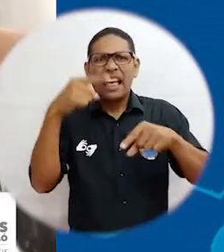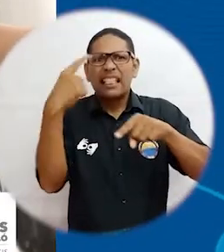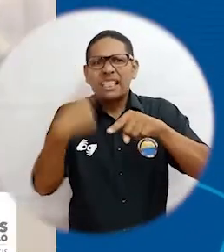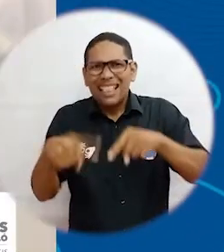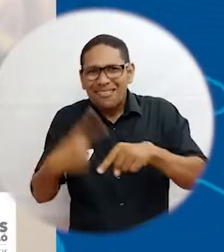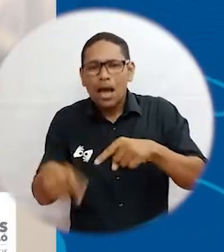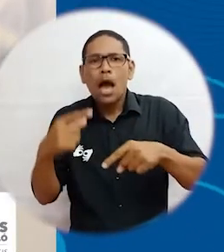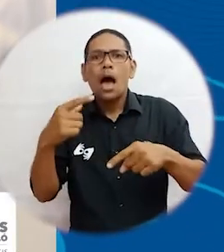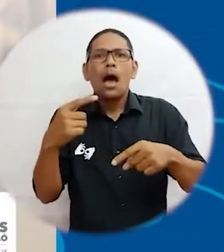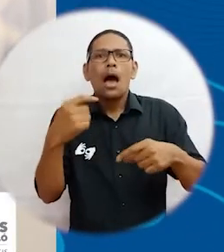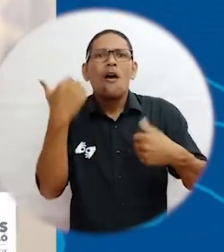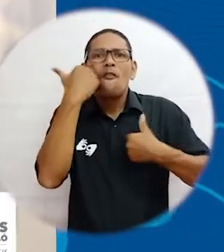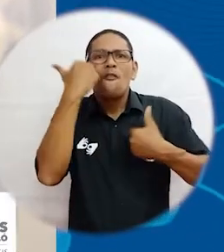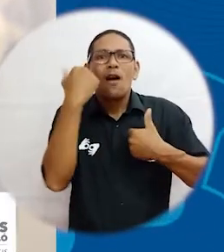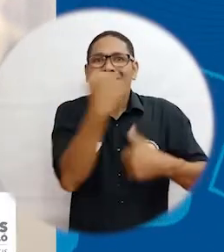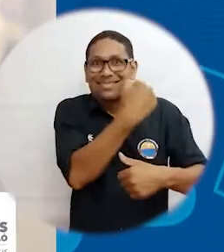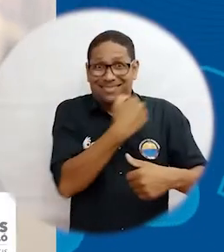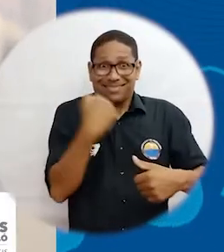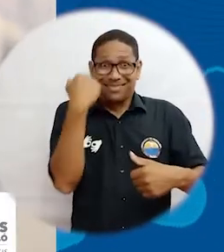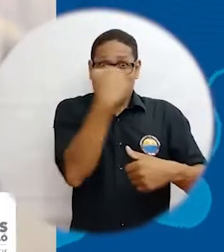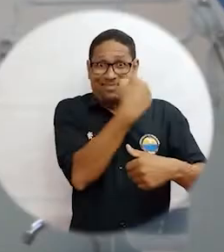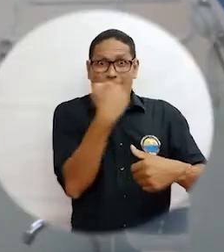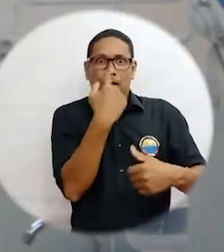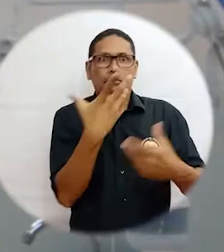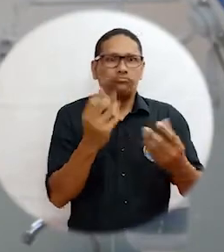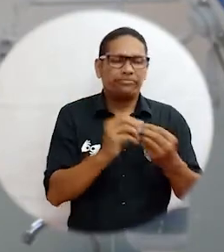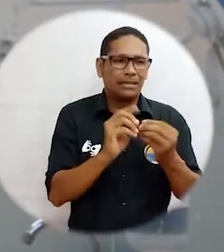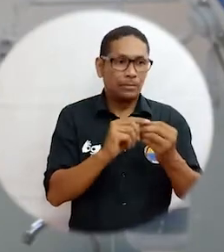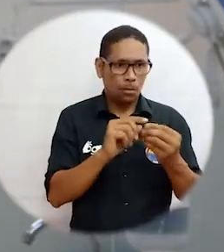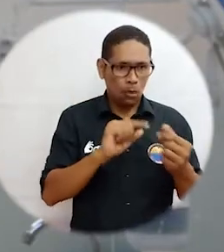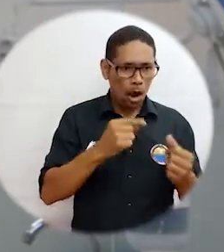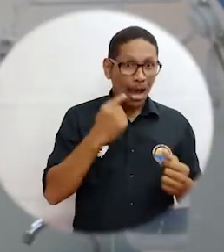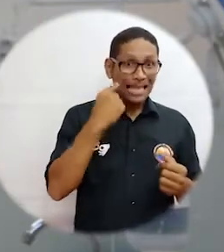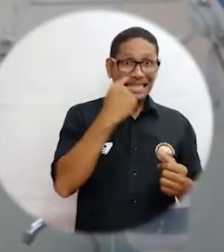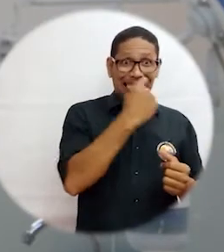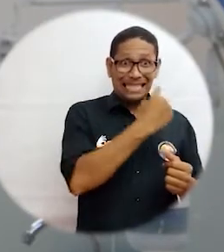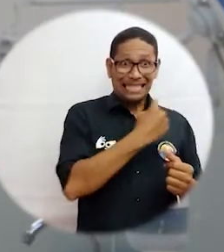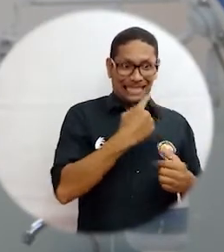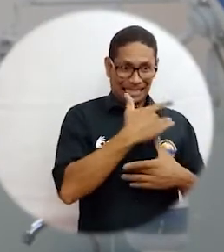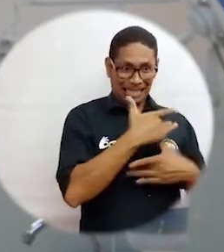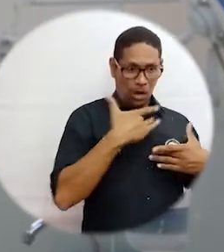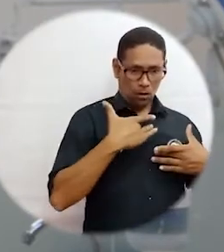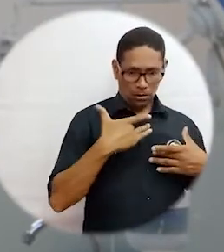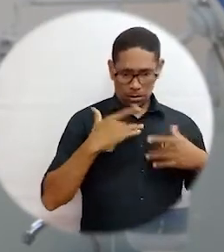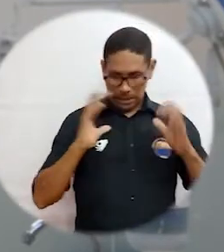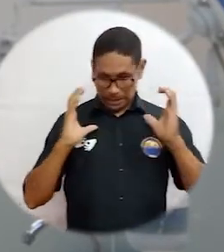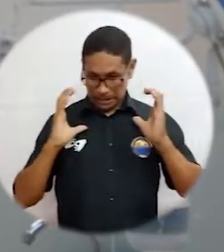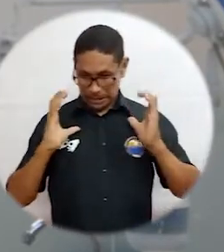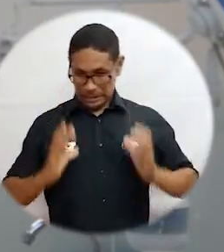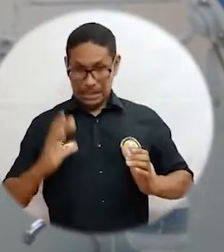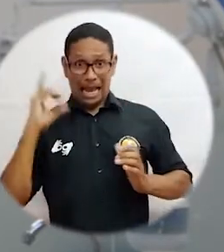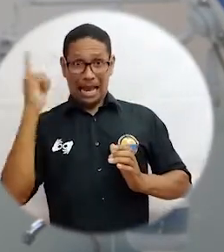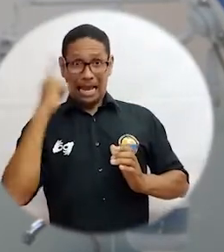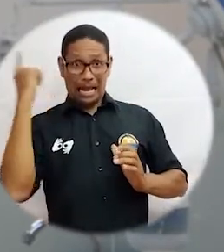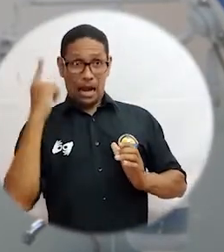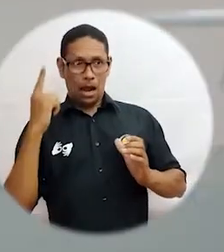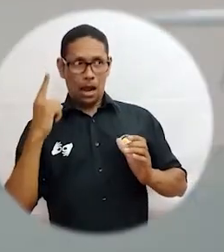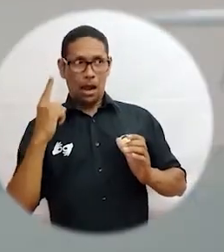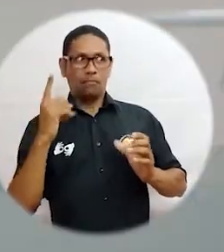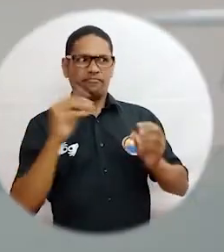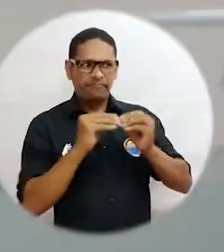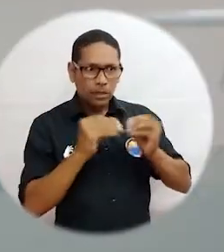puede propiciar la aparición de diferentes problemas orales. Siempre va a haber una relación entre salud bucal y salud